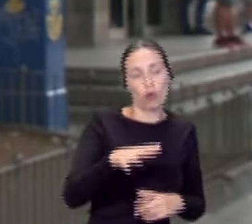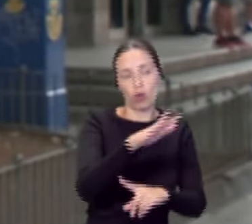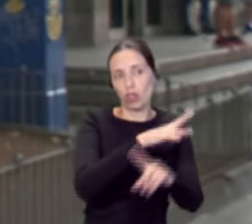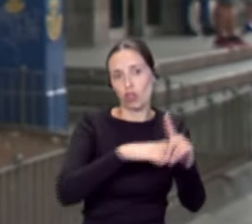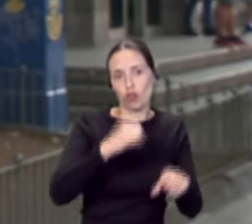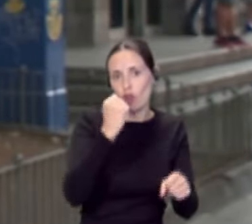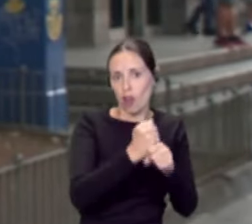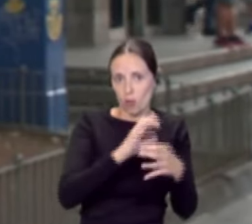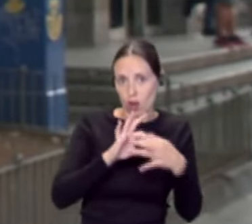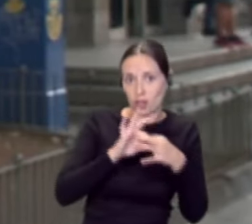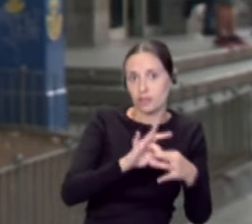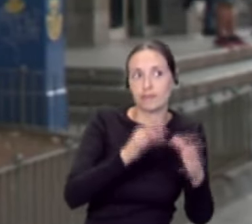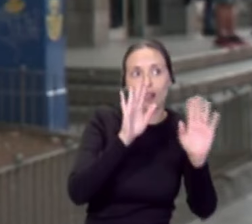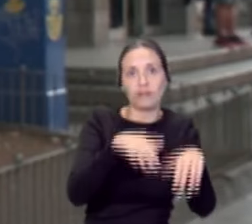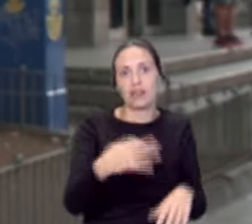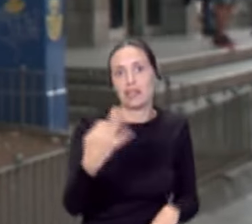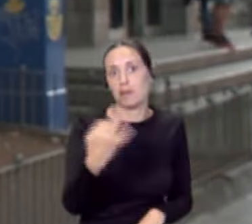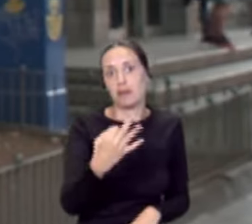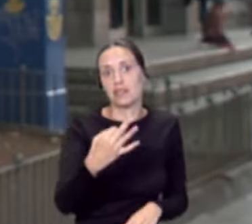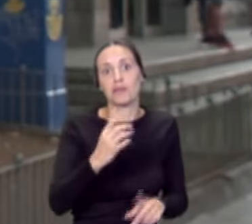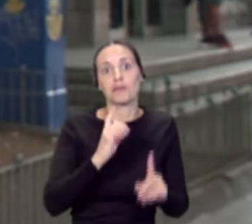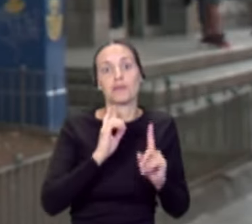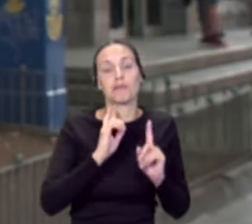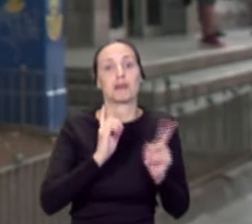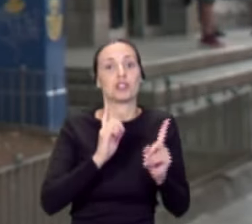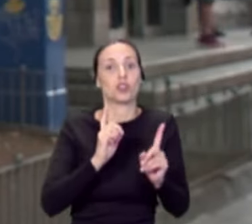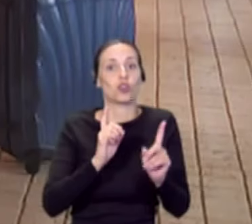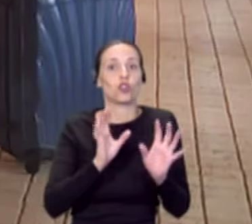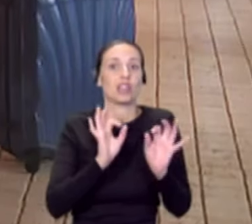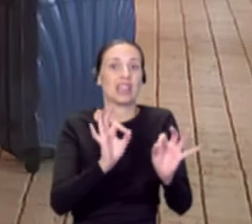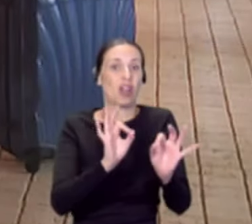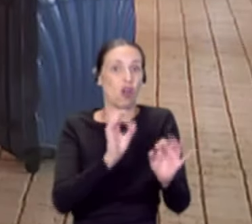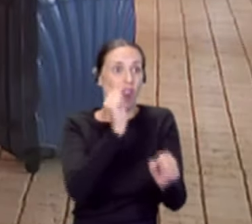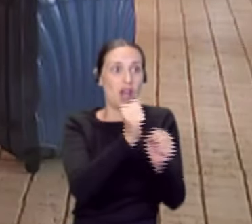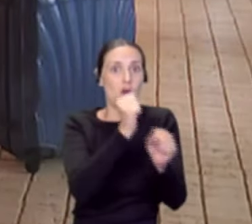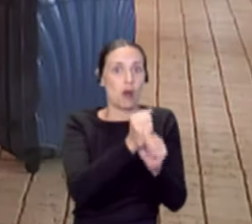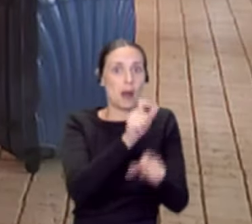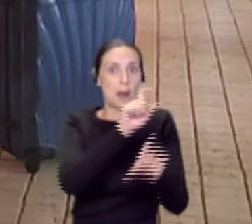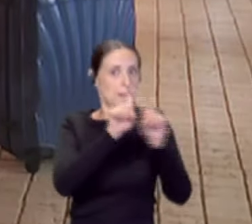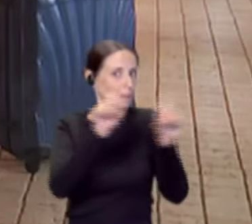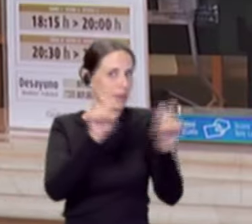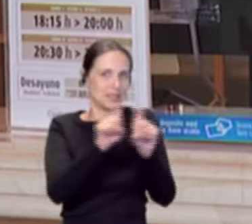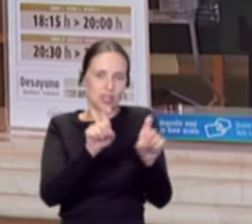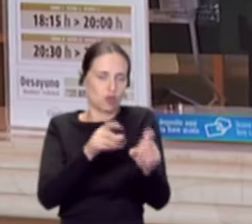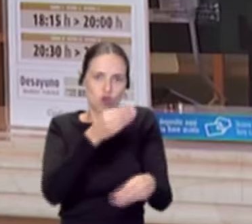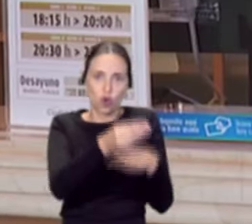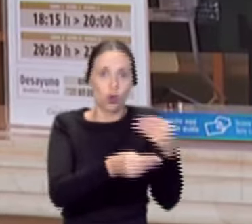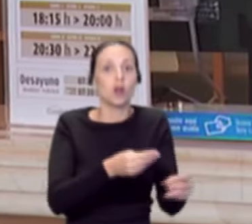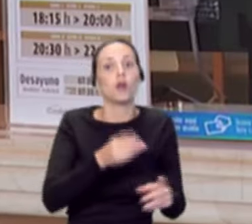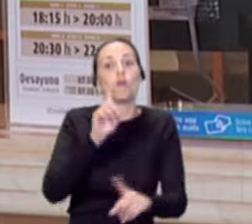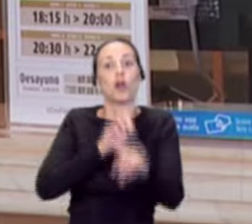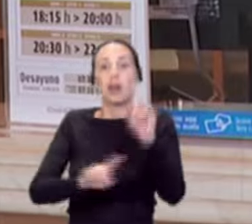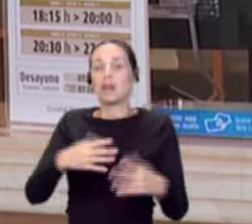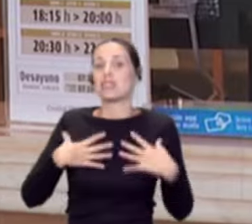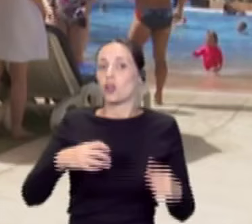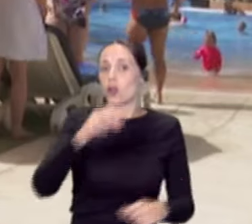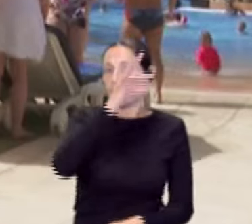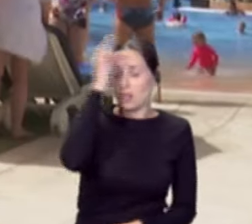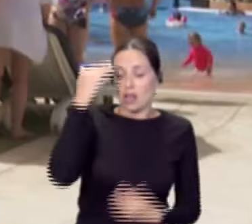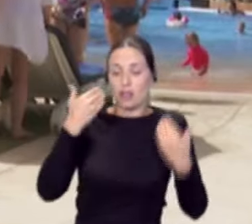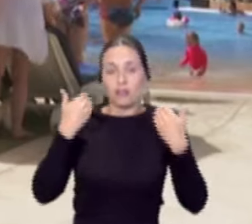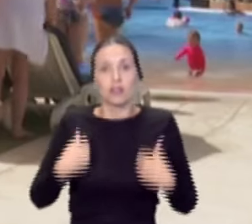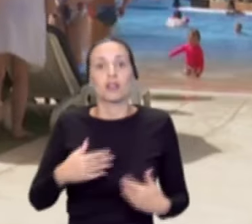déficit de inversión en prevención de riesgos laborales por parte de las empresas. Problemas de salud mental y físicos vinculados a la estructura económica